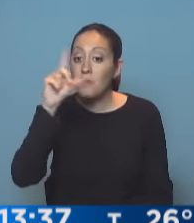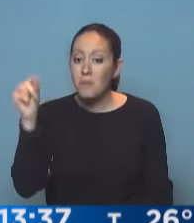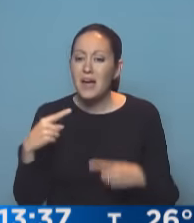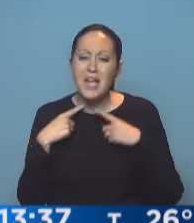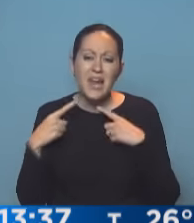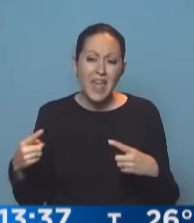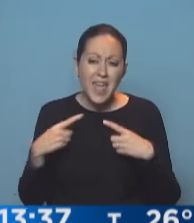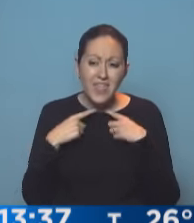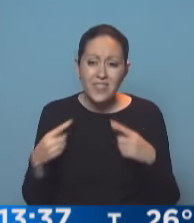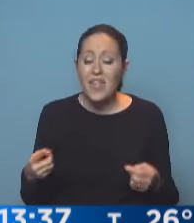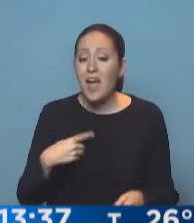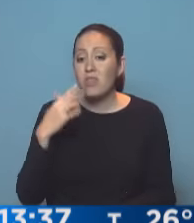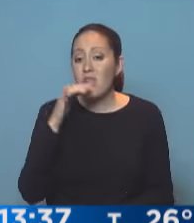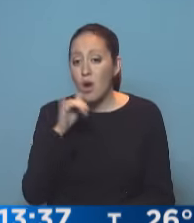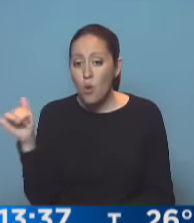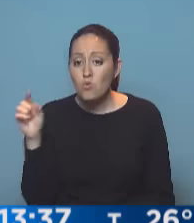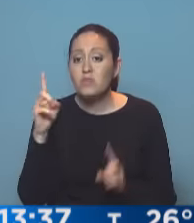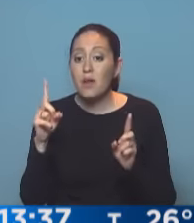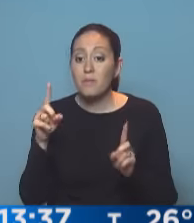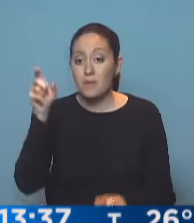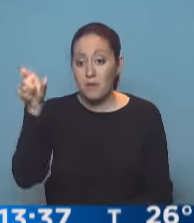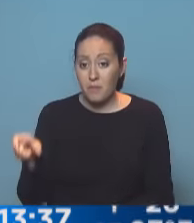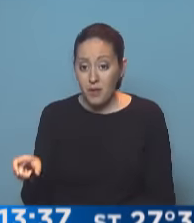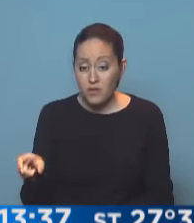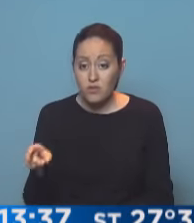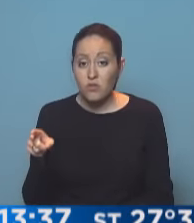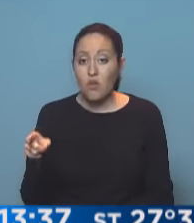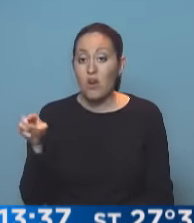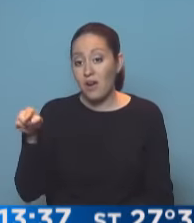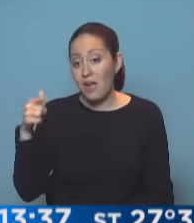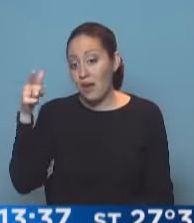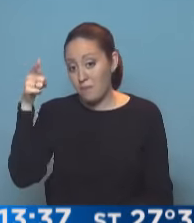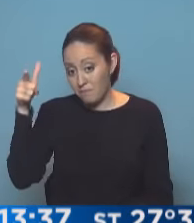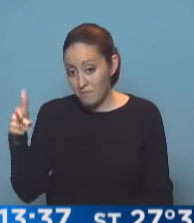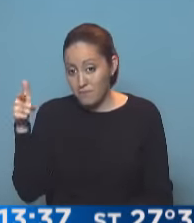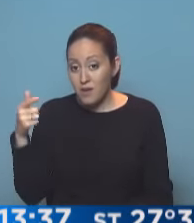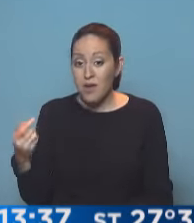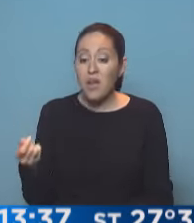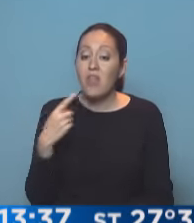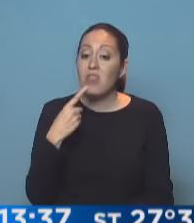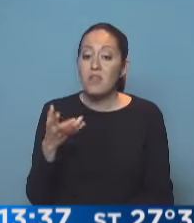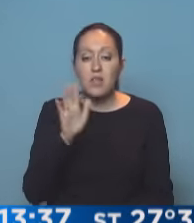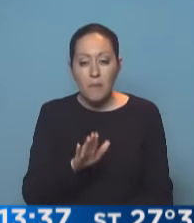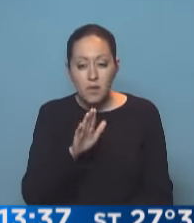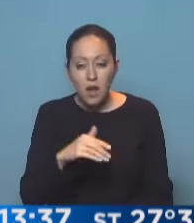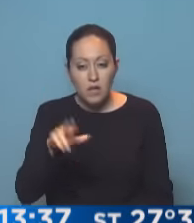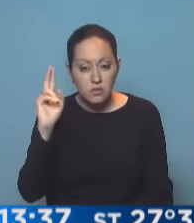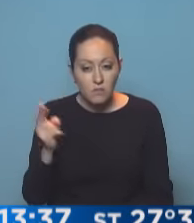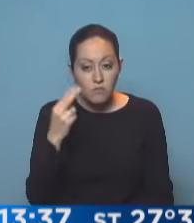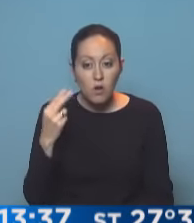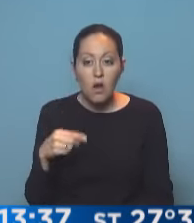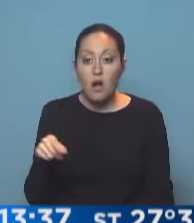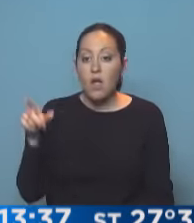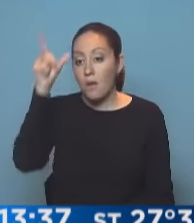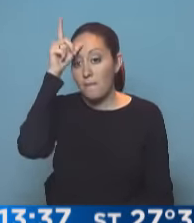ya había denunciado que esta persona... que ha sido herida, la había amenazado de muerte, la Policía Metropolitana le da la voz